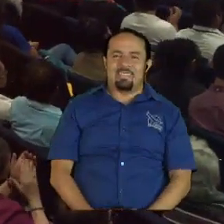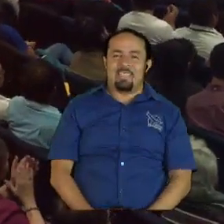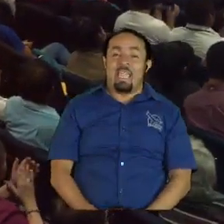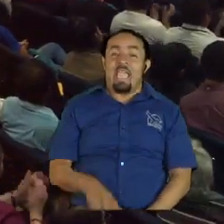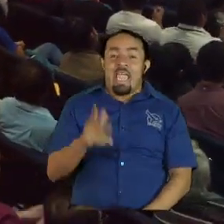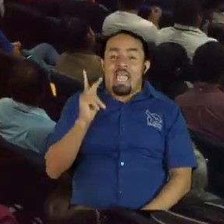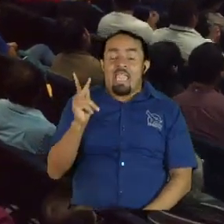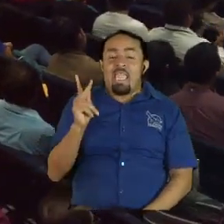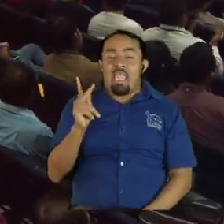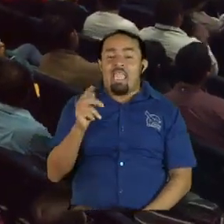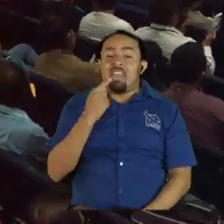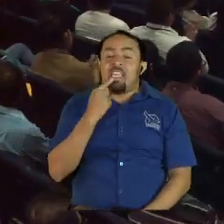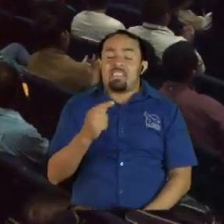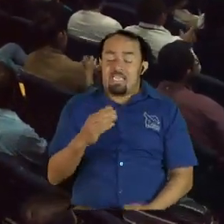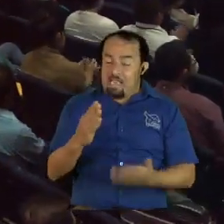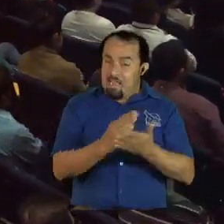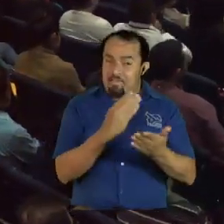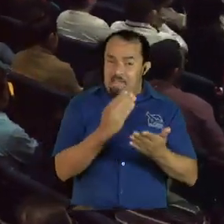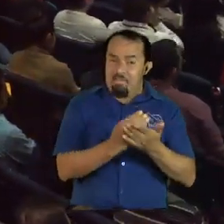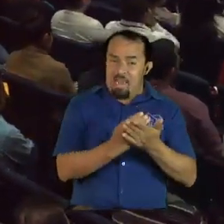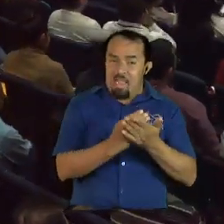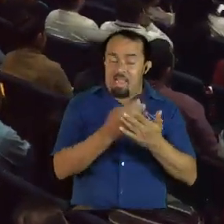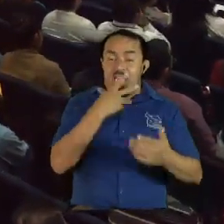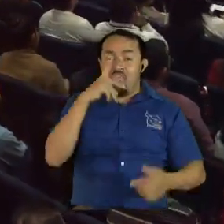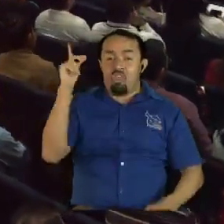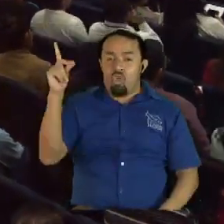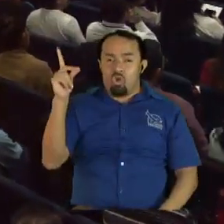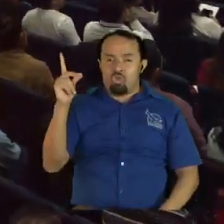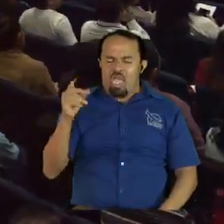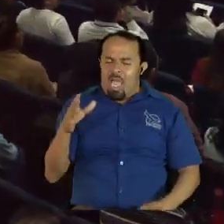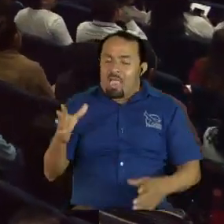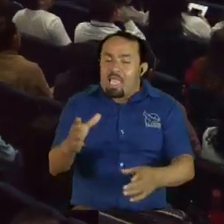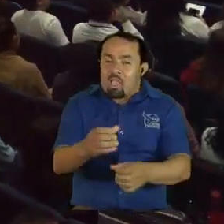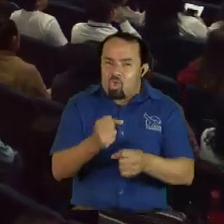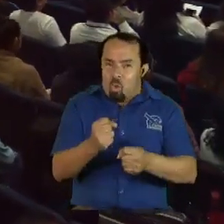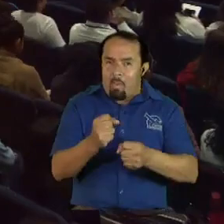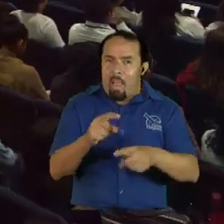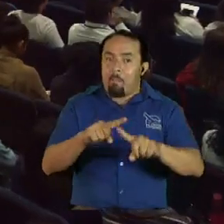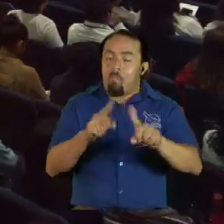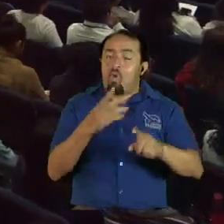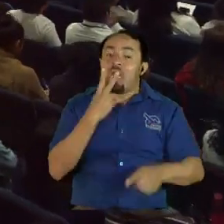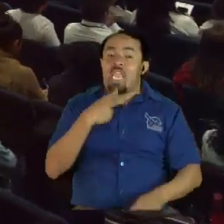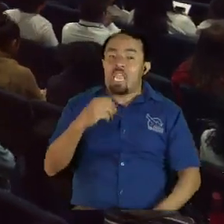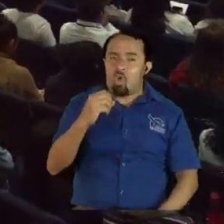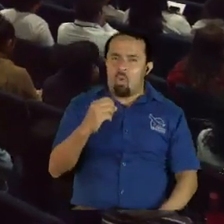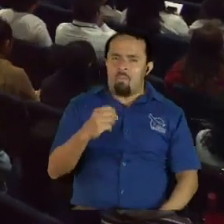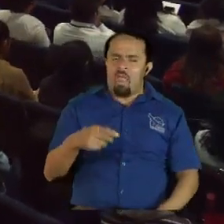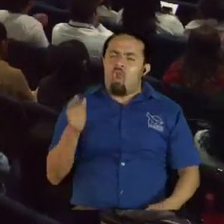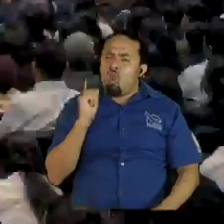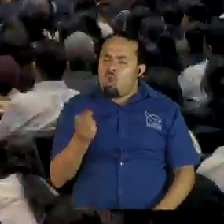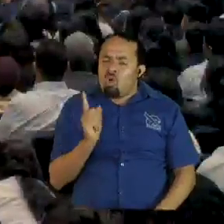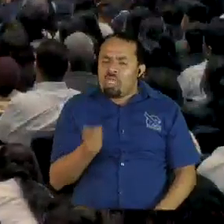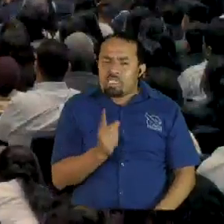Y que dice la Biblia que Dios a quien toma por hijo lo